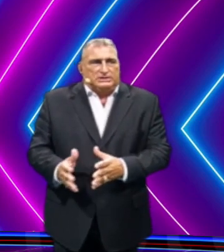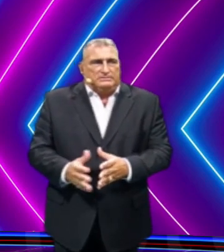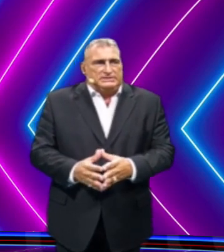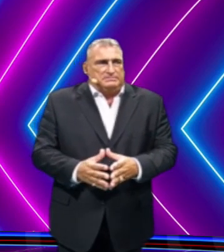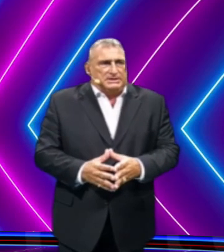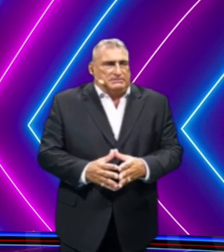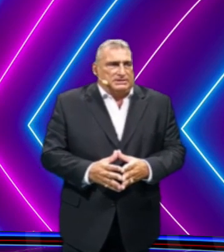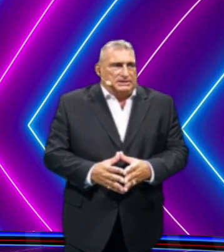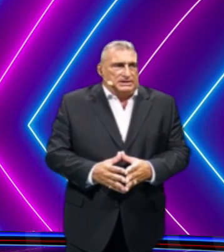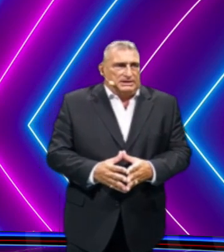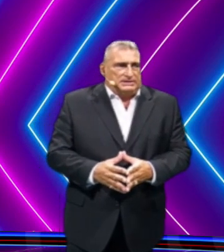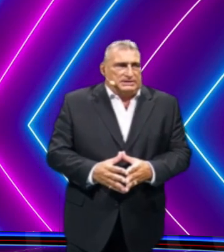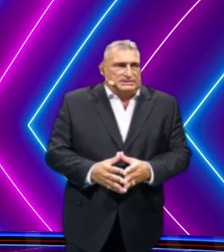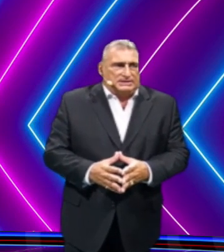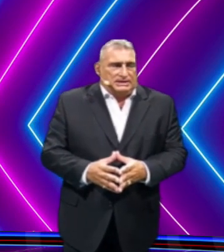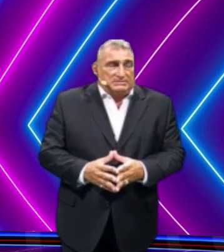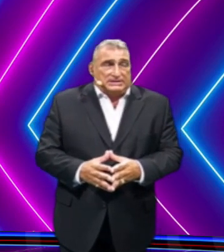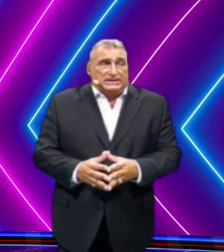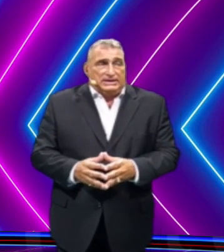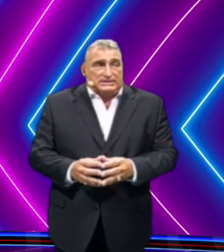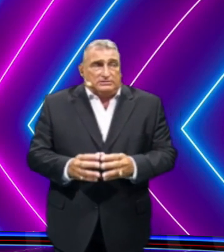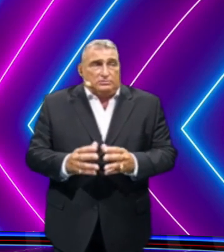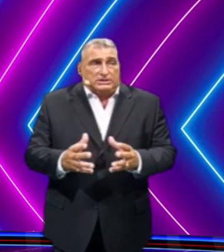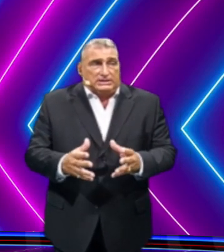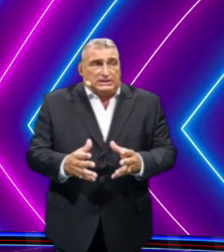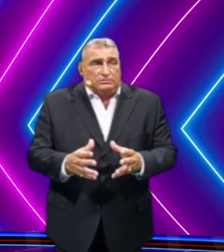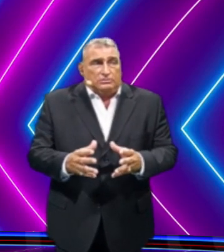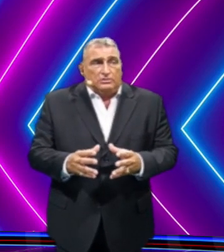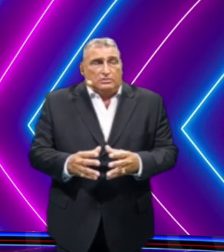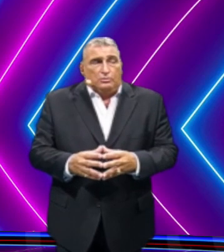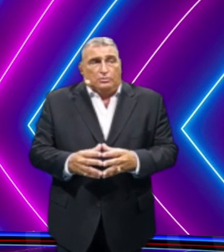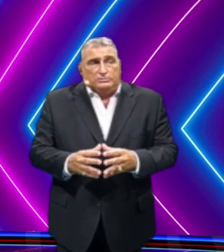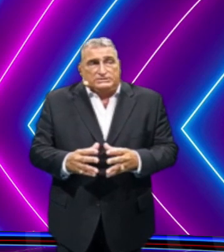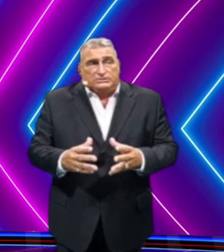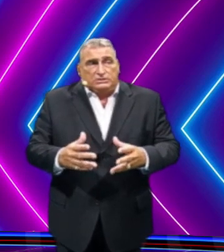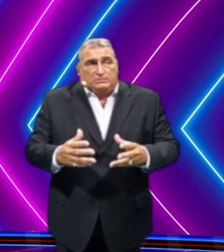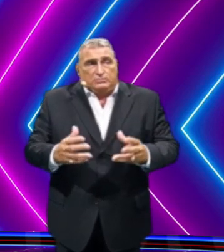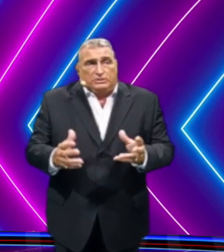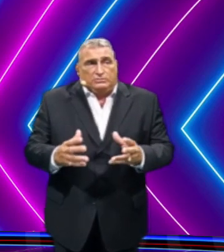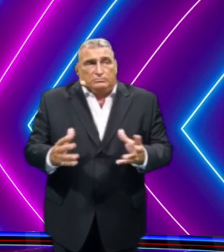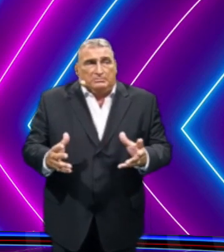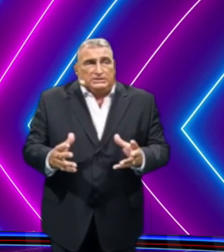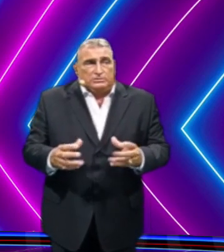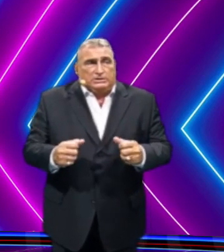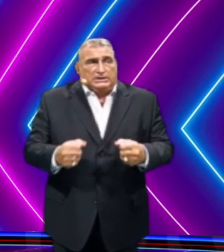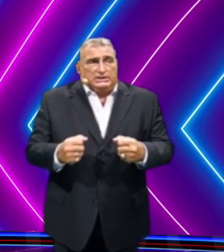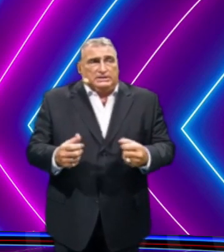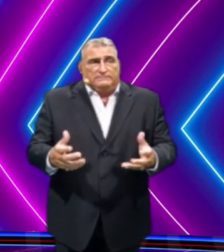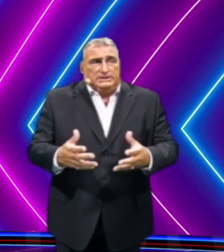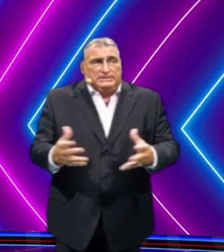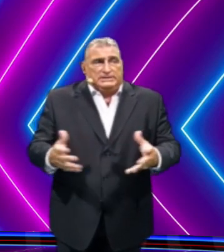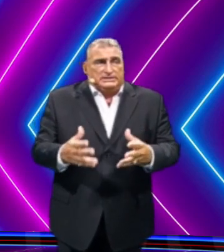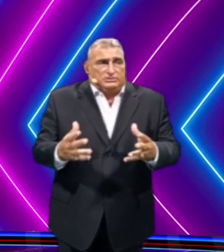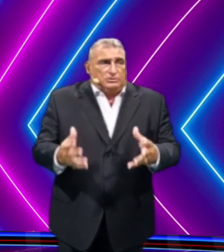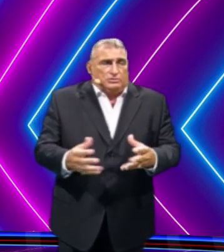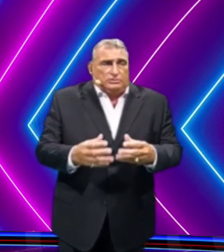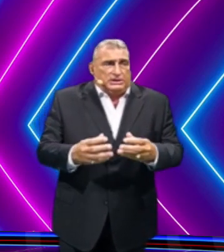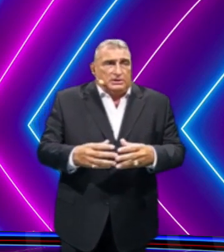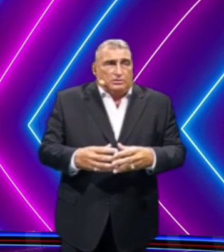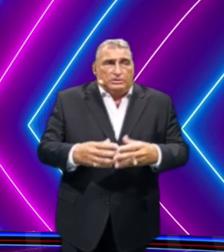o tres veces para ver si realmente es lo que creo o si estoy a lo mejor en un momento de